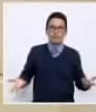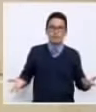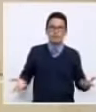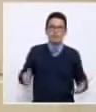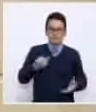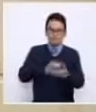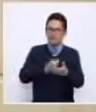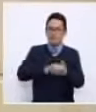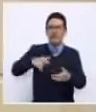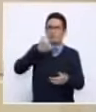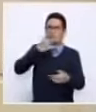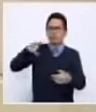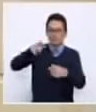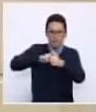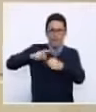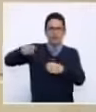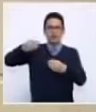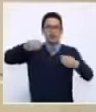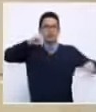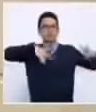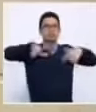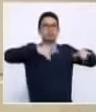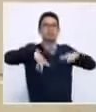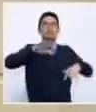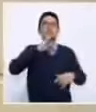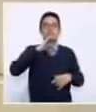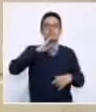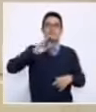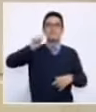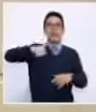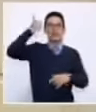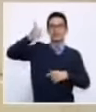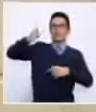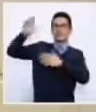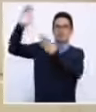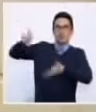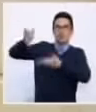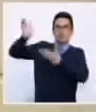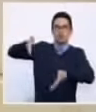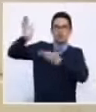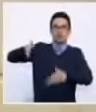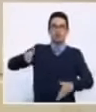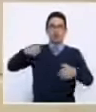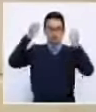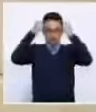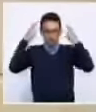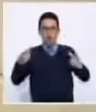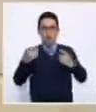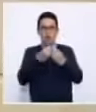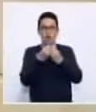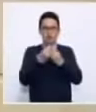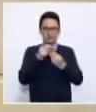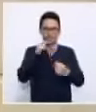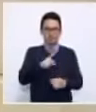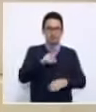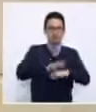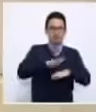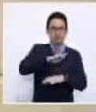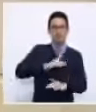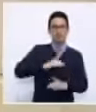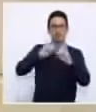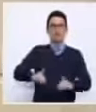una manipulación, porque está compuesta incluso por el mayor importador y le aconseja a un Estado, a un gobierno, las decisiones sobre